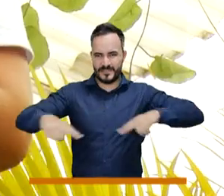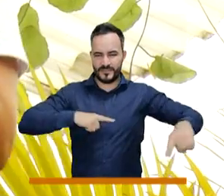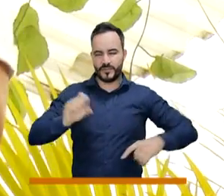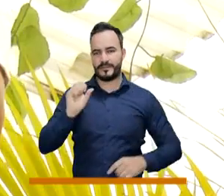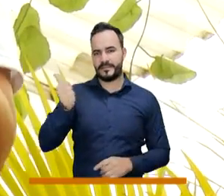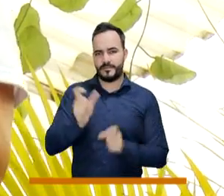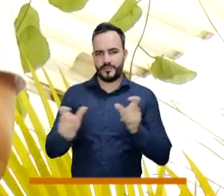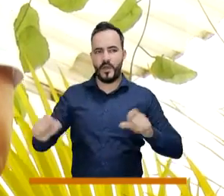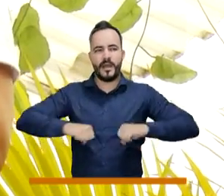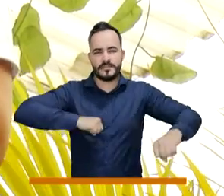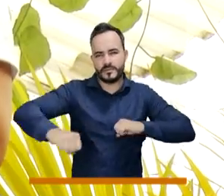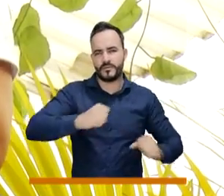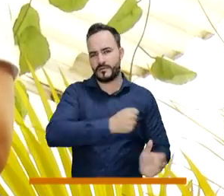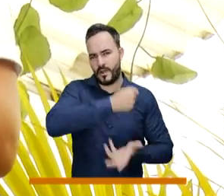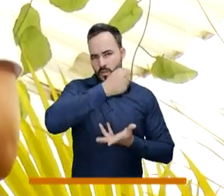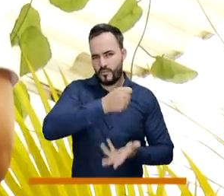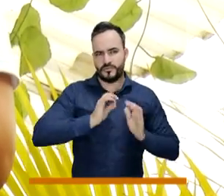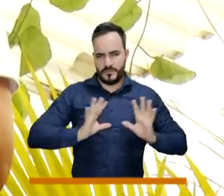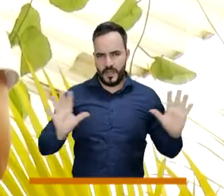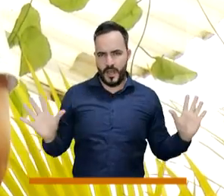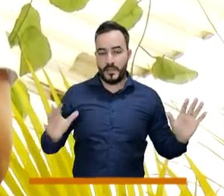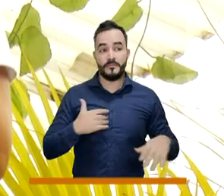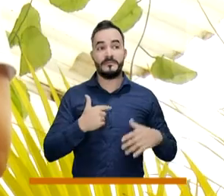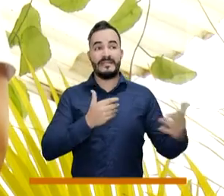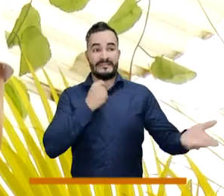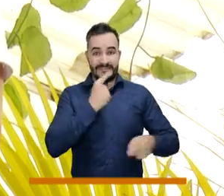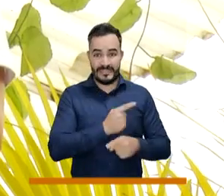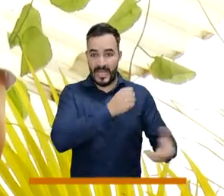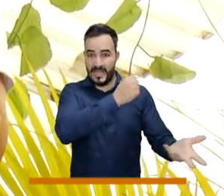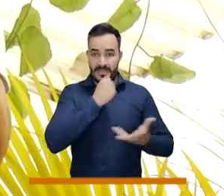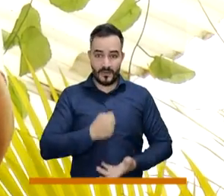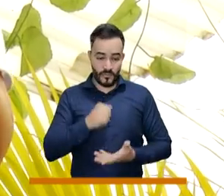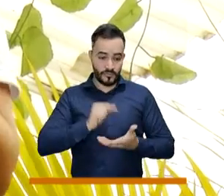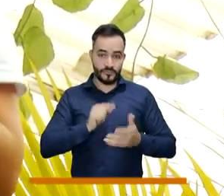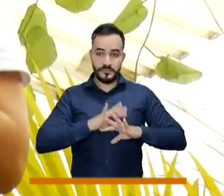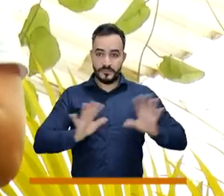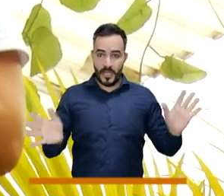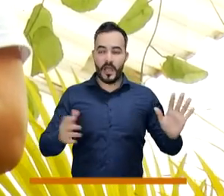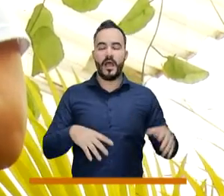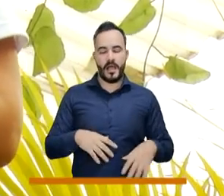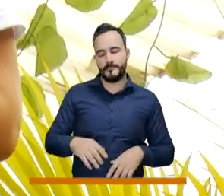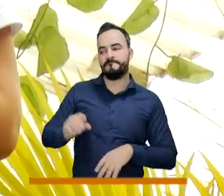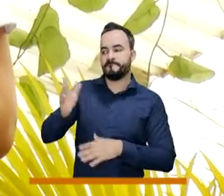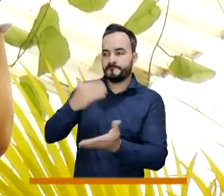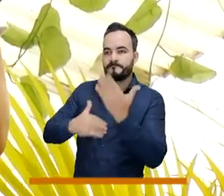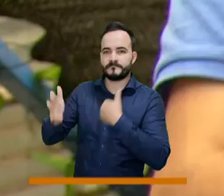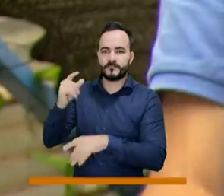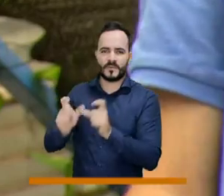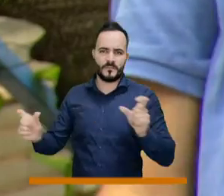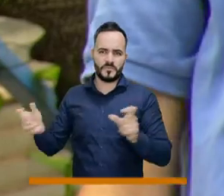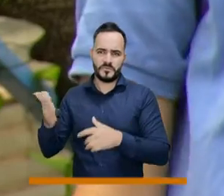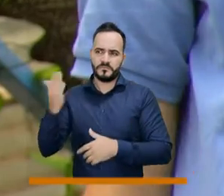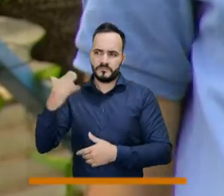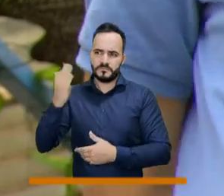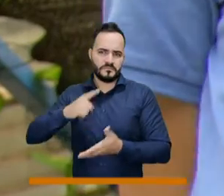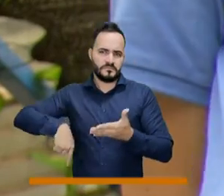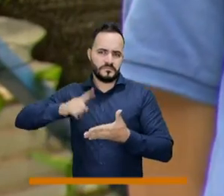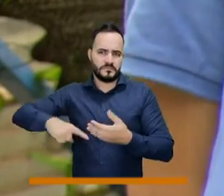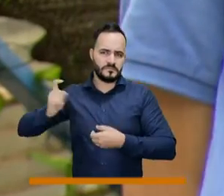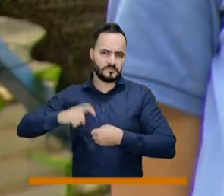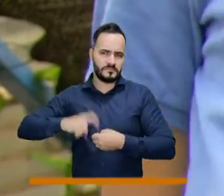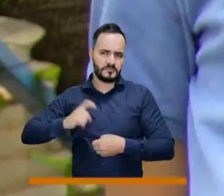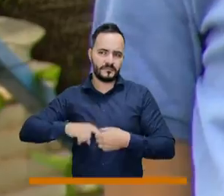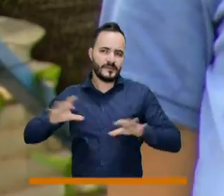innovar. Cuando ya esos recursos llegan, entonces, claro, entonces los contratamos por diferentes actividades, ¿cierto? Entonces, en la mayoría